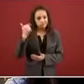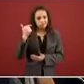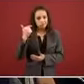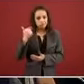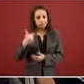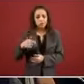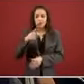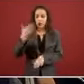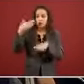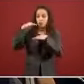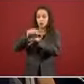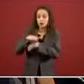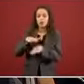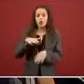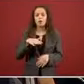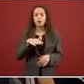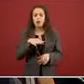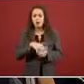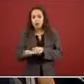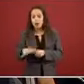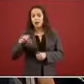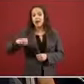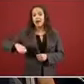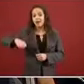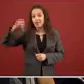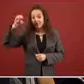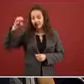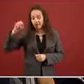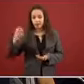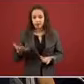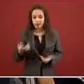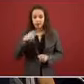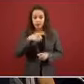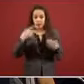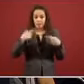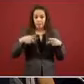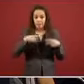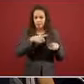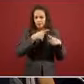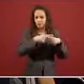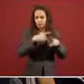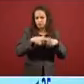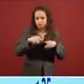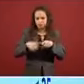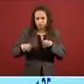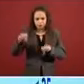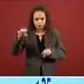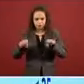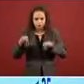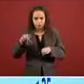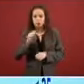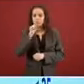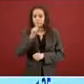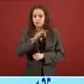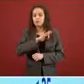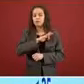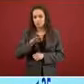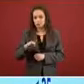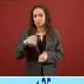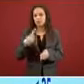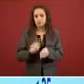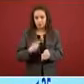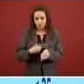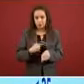solamente, independientemente de que las personas en distintas edades pueden también tener enfermedades